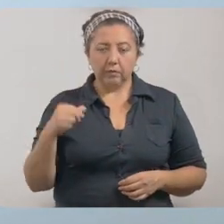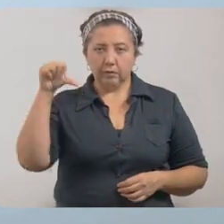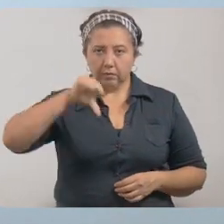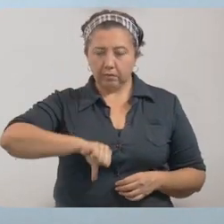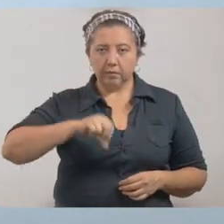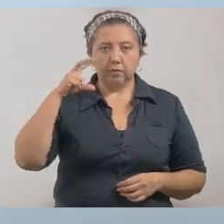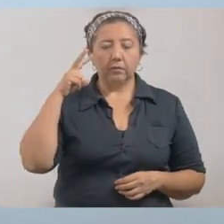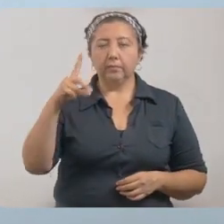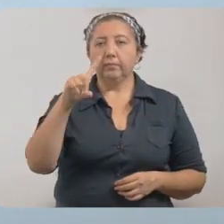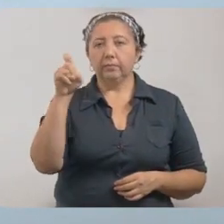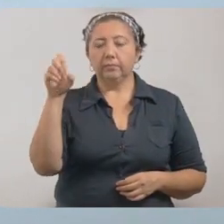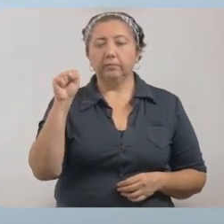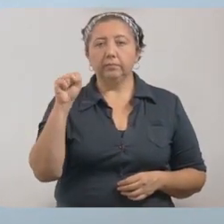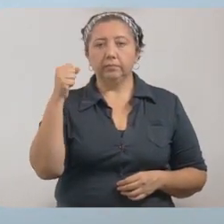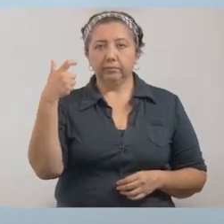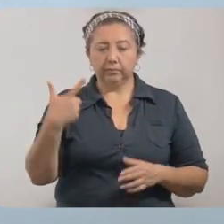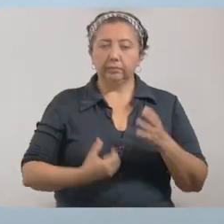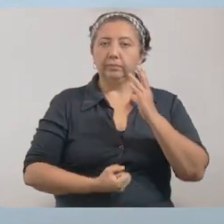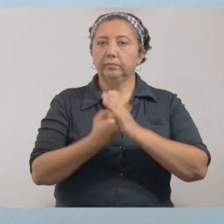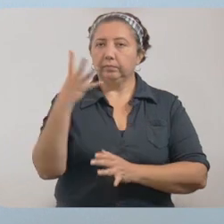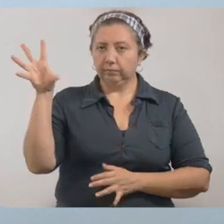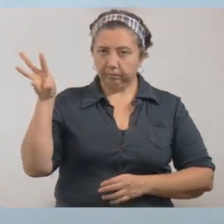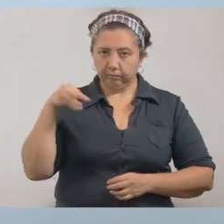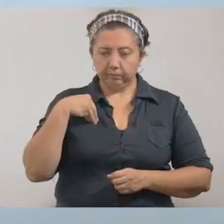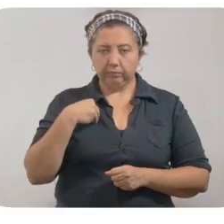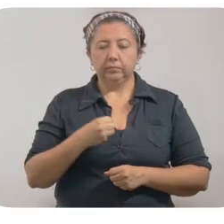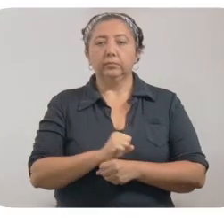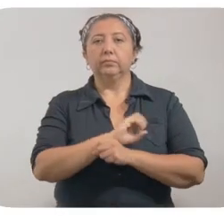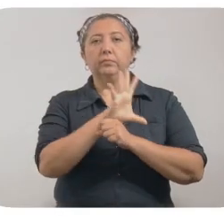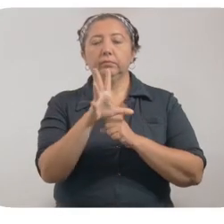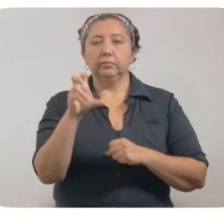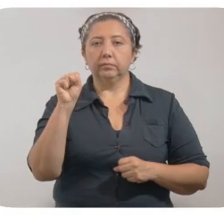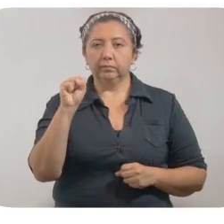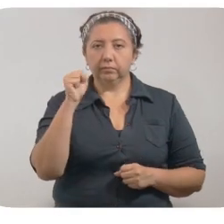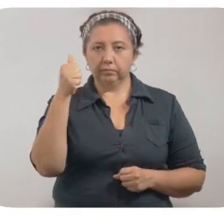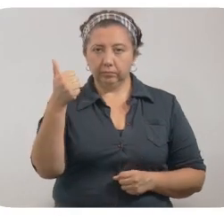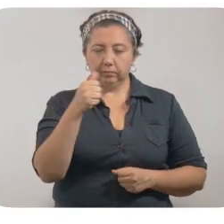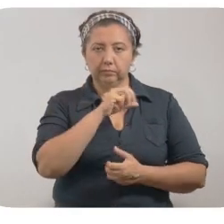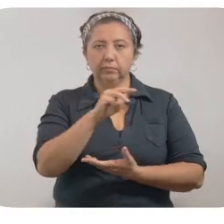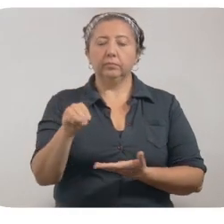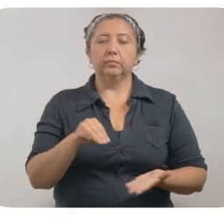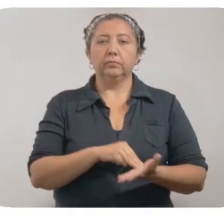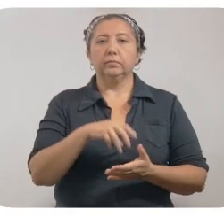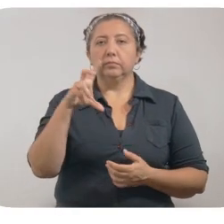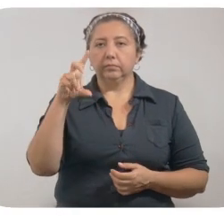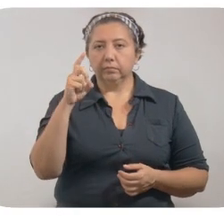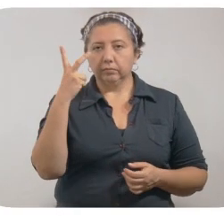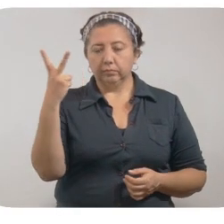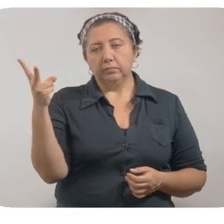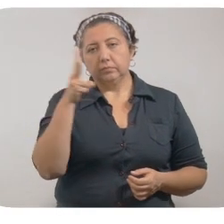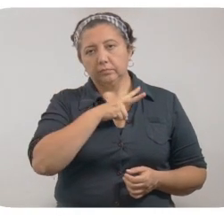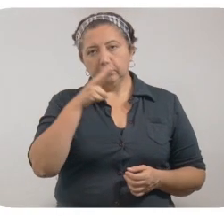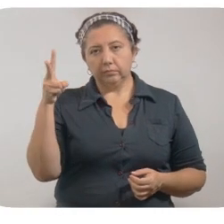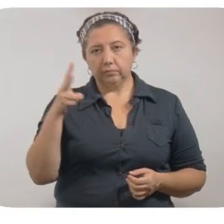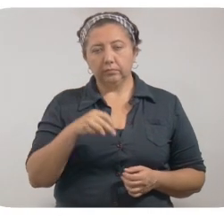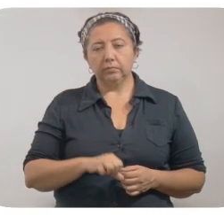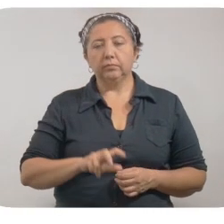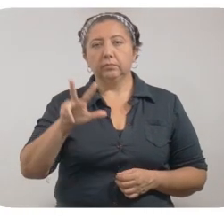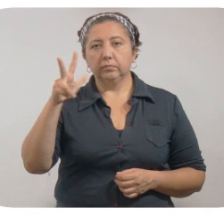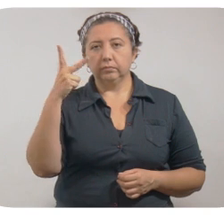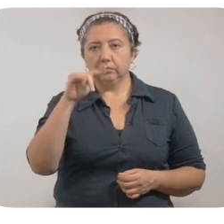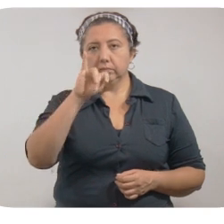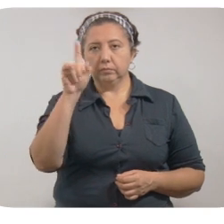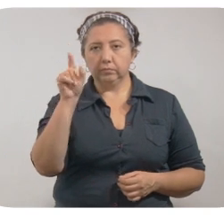se detectaron 167 nuevos contagios de coronavirus, 66 en Mérida, 32 en Valladolid, 13